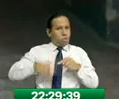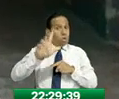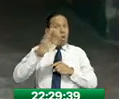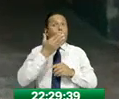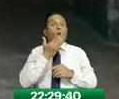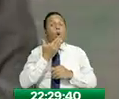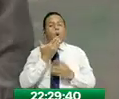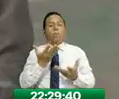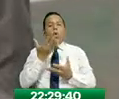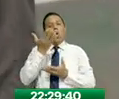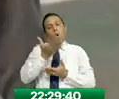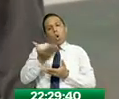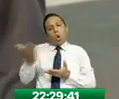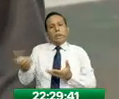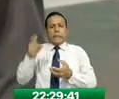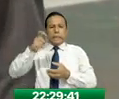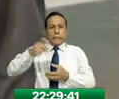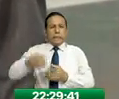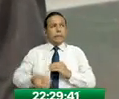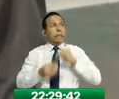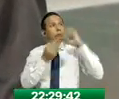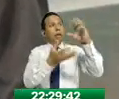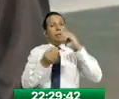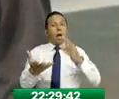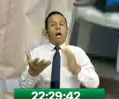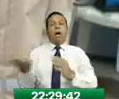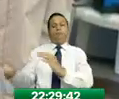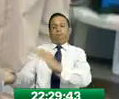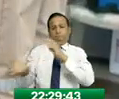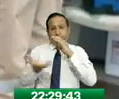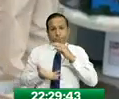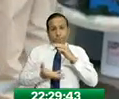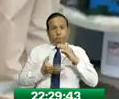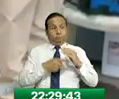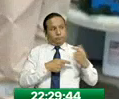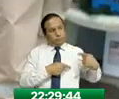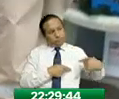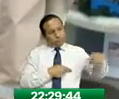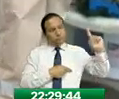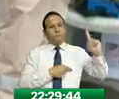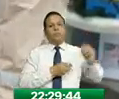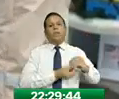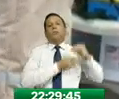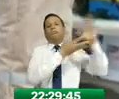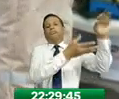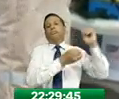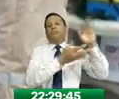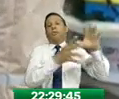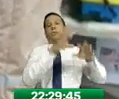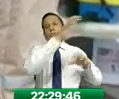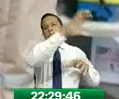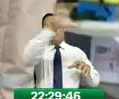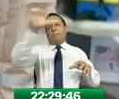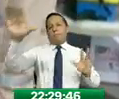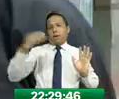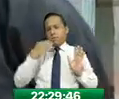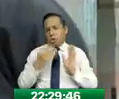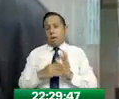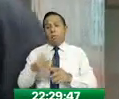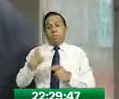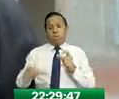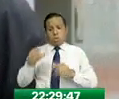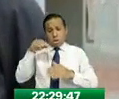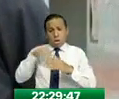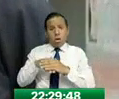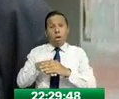de Quito, los usuarios pasan por un proceso de desinfección para ingresar a los andenes de las cooperativas del servicio de transporte.